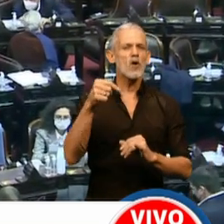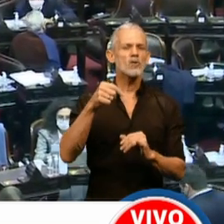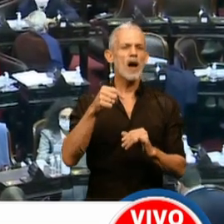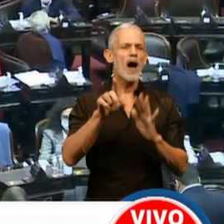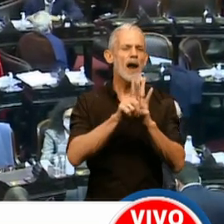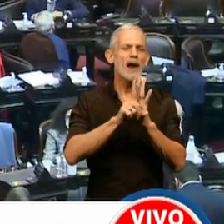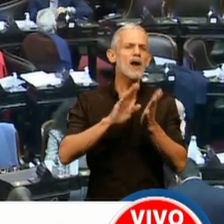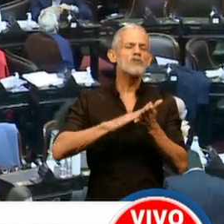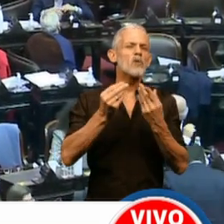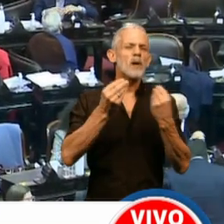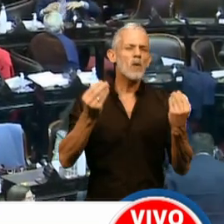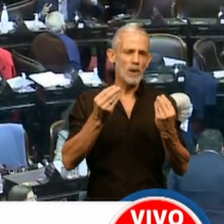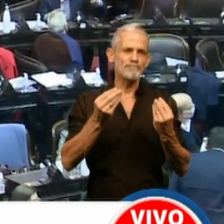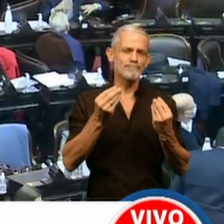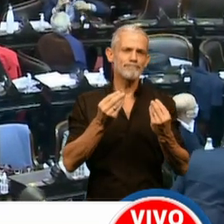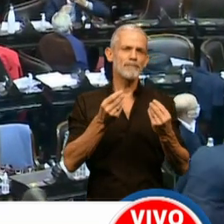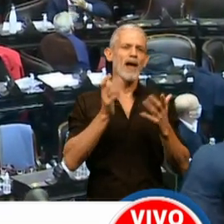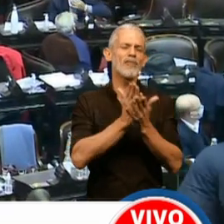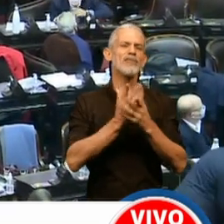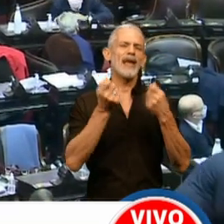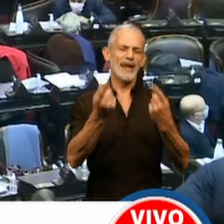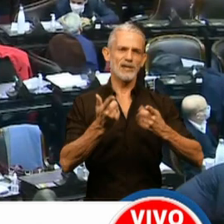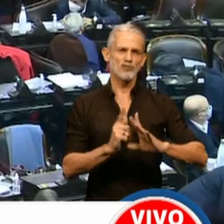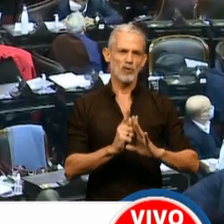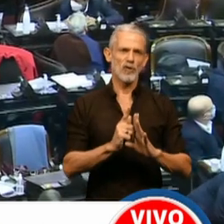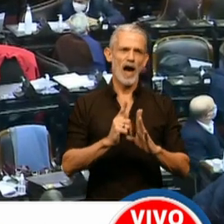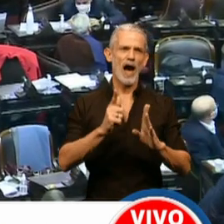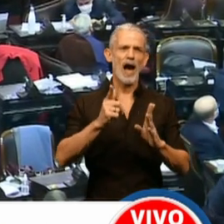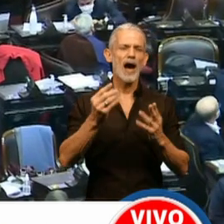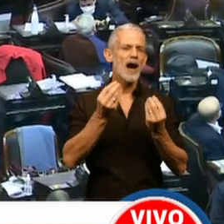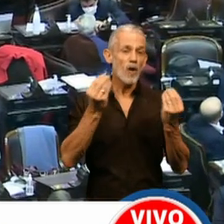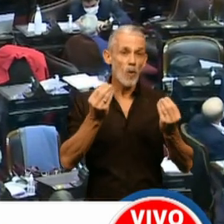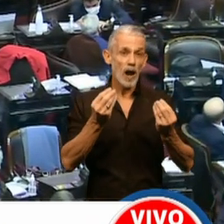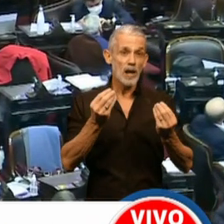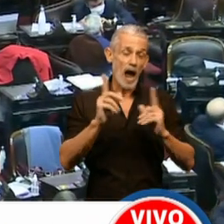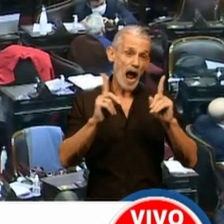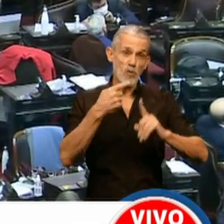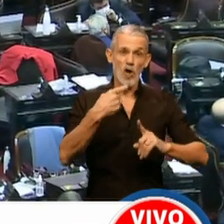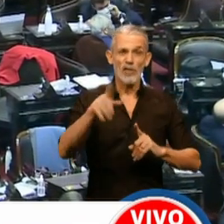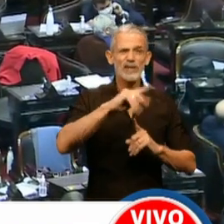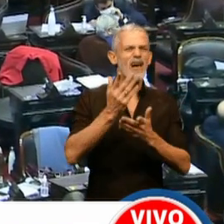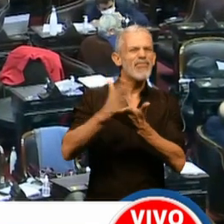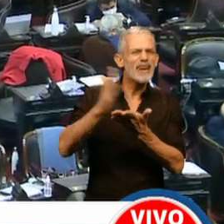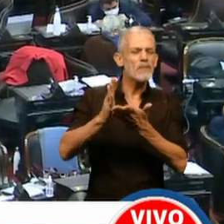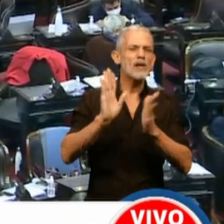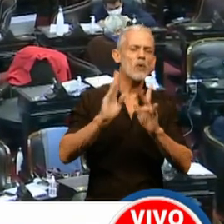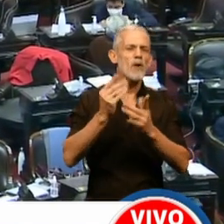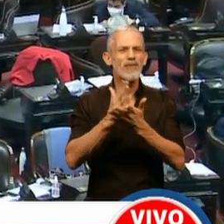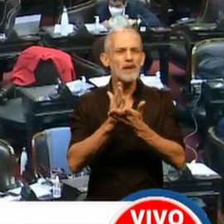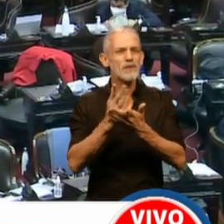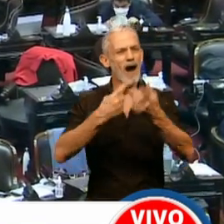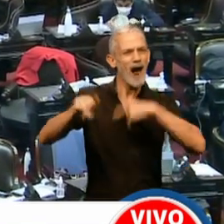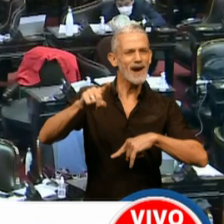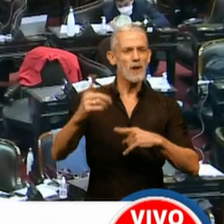legislando sobre el reconocimiento de derechos basados en lo que muchos denominan la discriminación positiva o